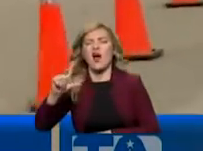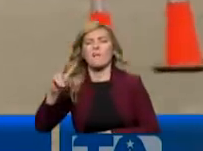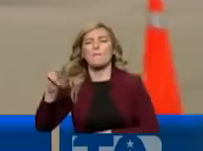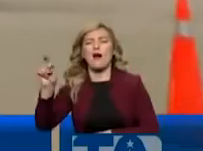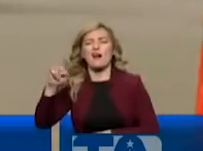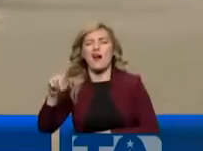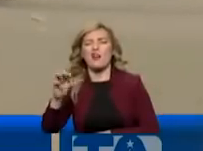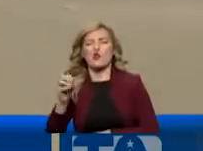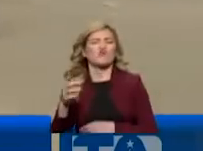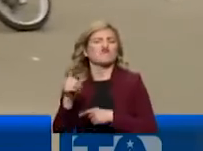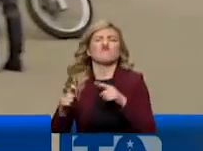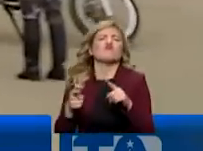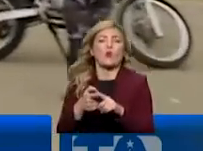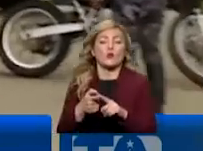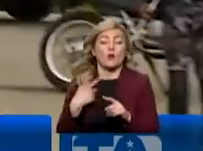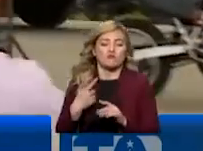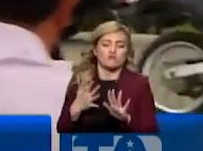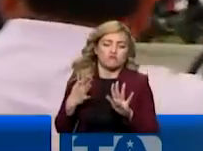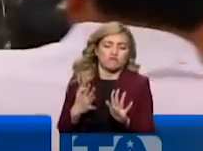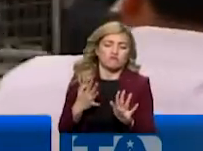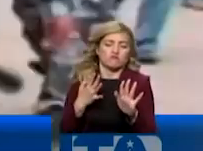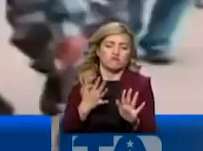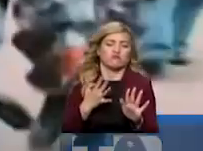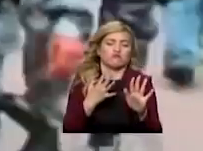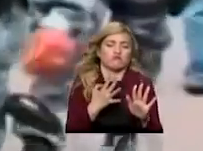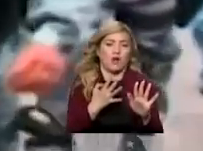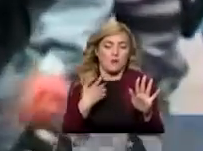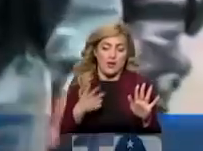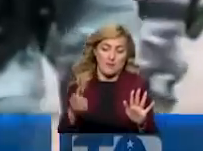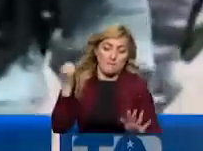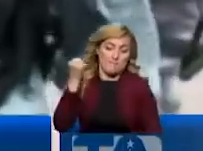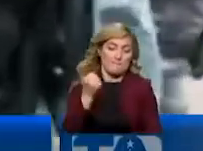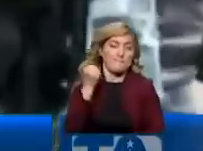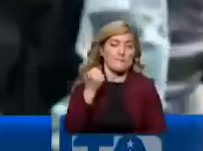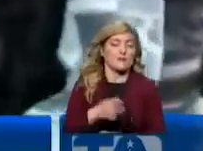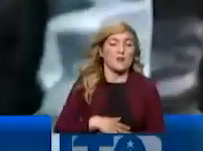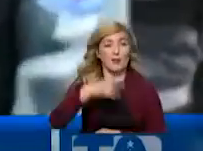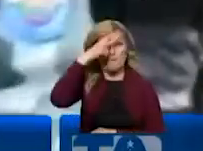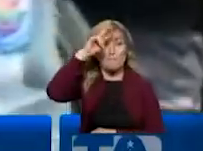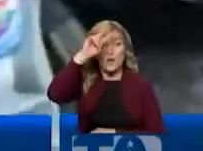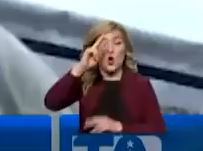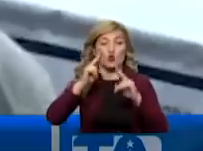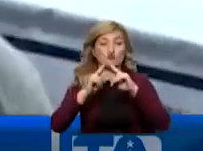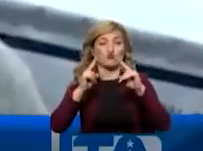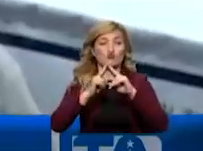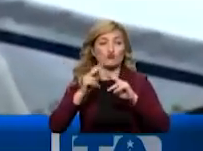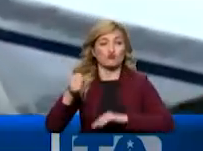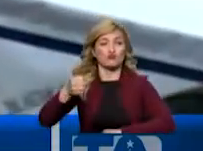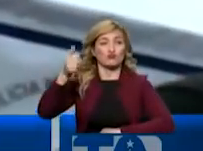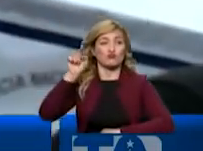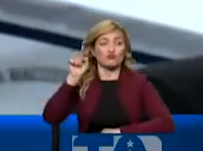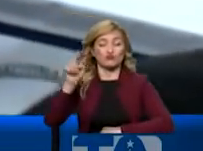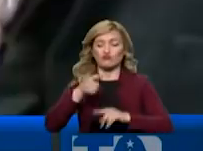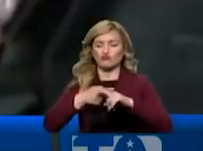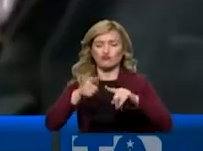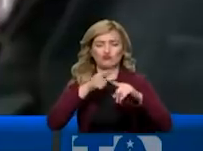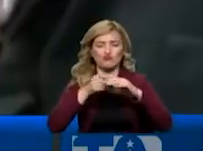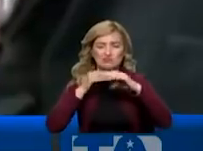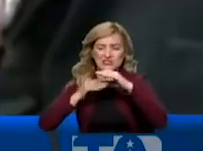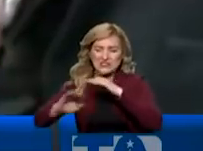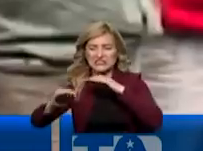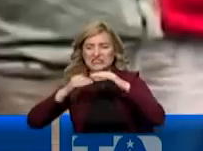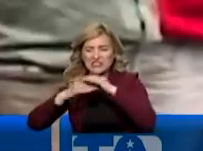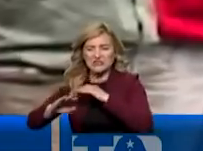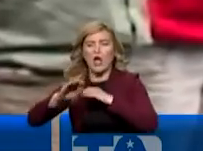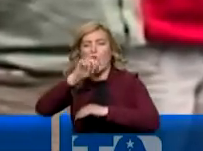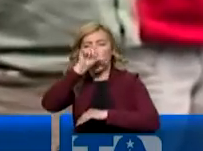en que trasladaban a varios internos. Telmo Remigio Castro Donoso, conocido en México y Ecuador como el Capi, protagonista de una serie de envíos de droga a